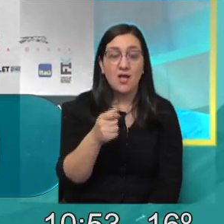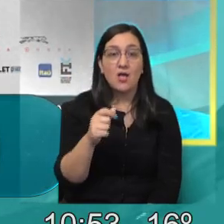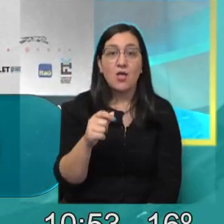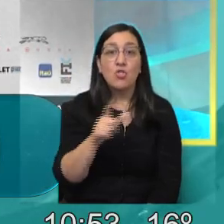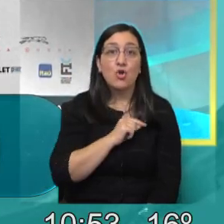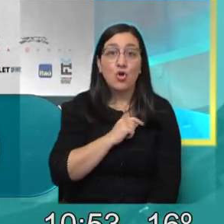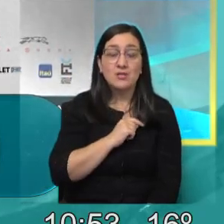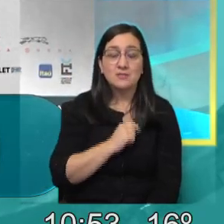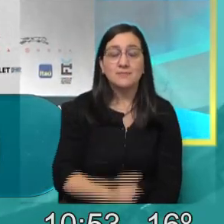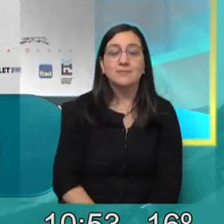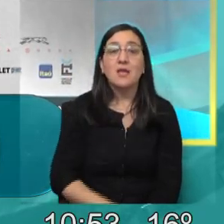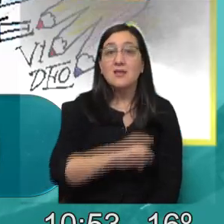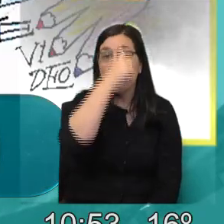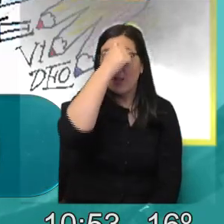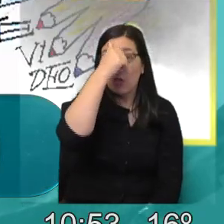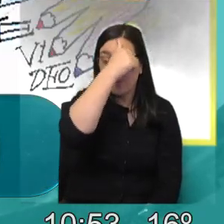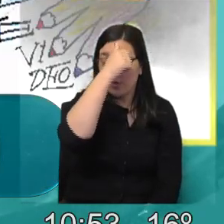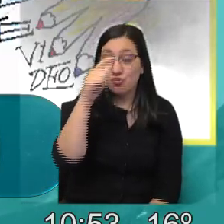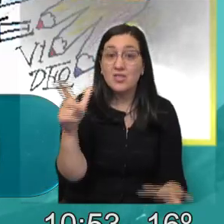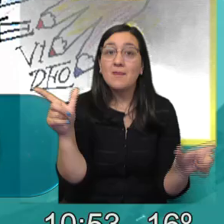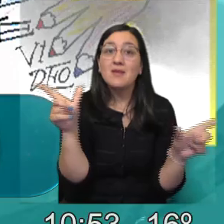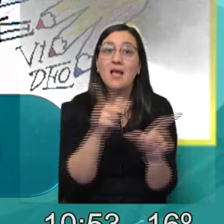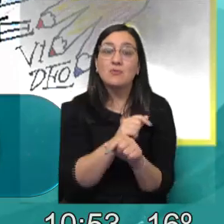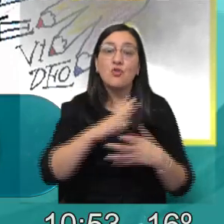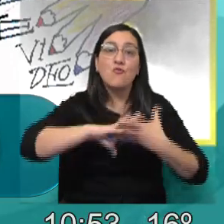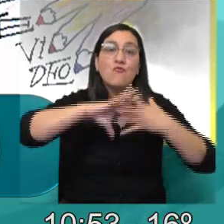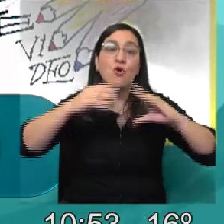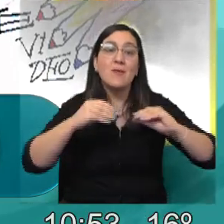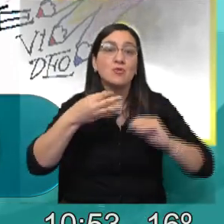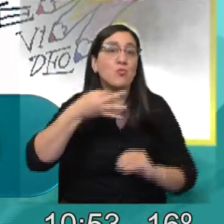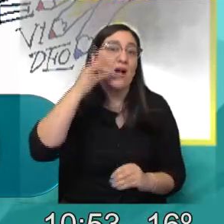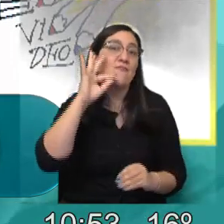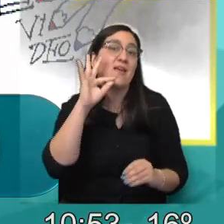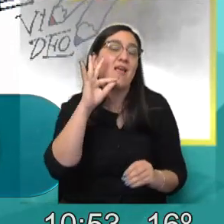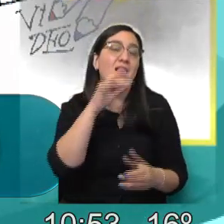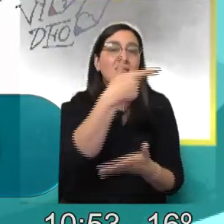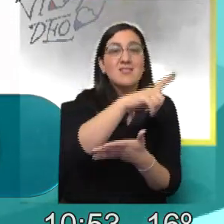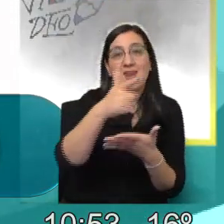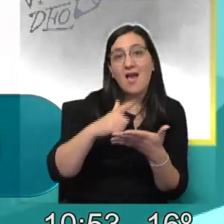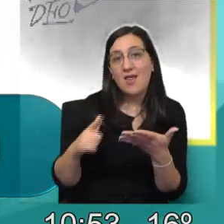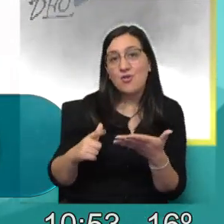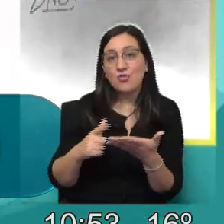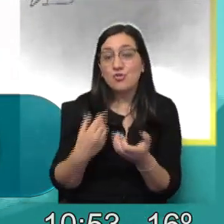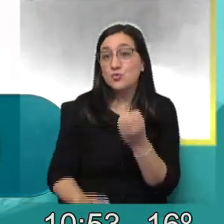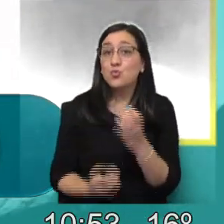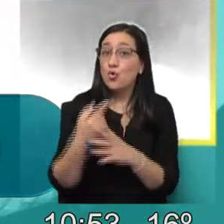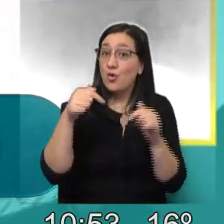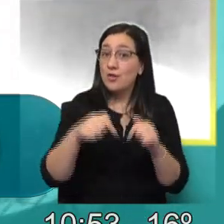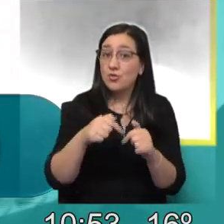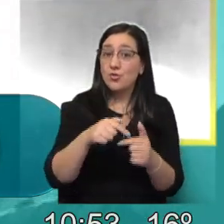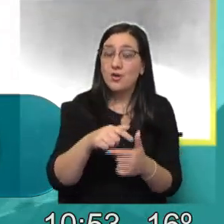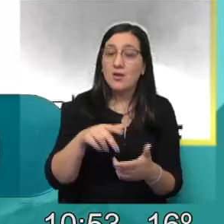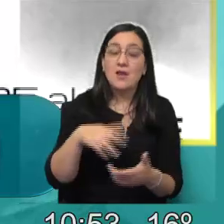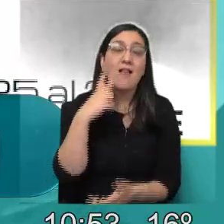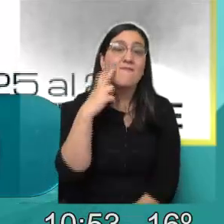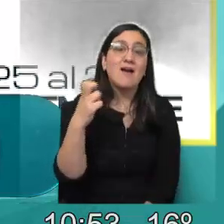tarde. Y el domingo vamos a cerrar en un formato café literario clásico, donde nació esto, en el bar La